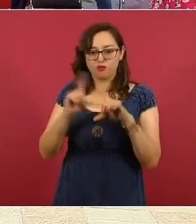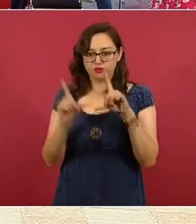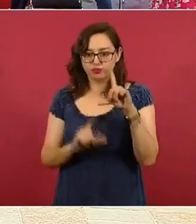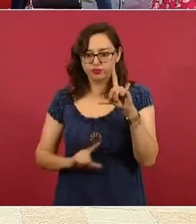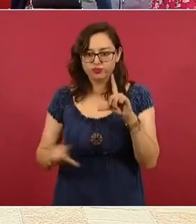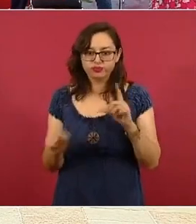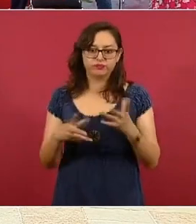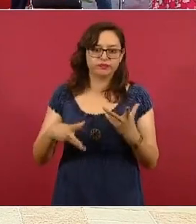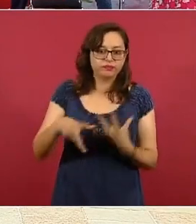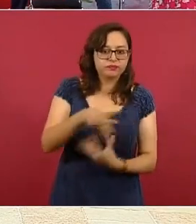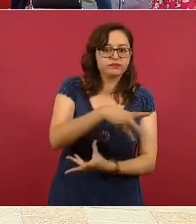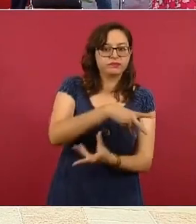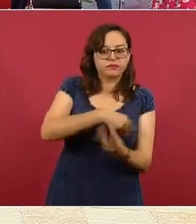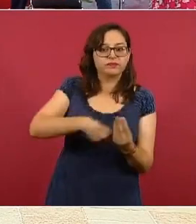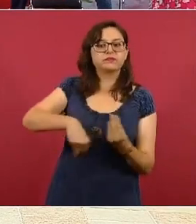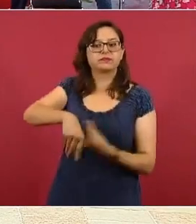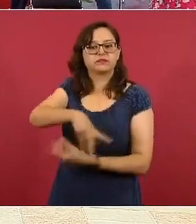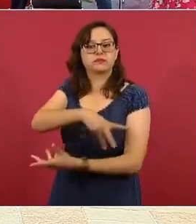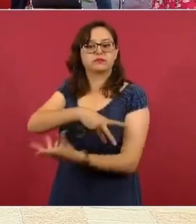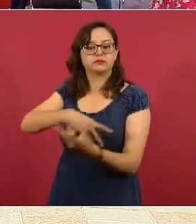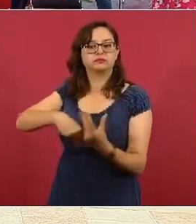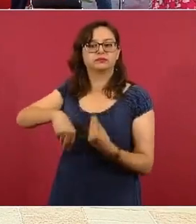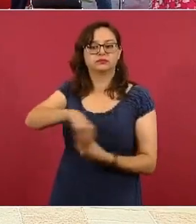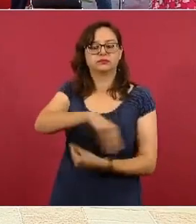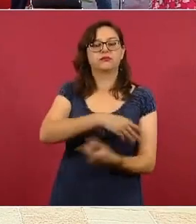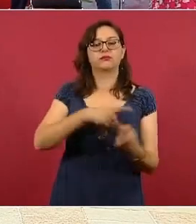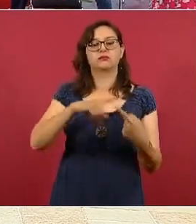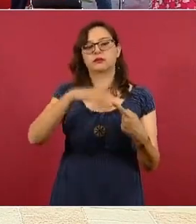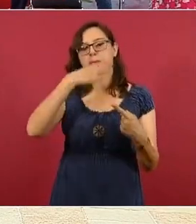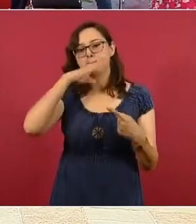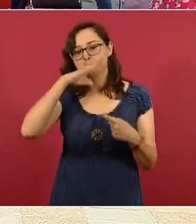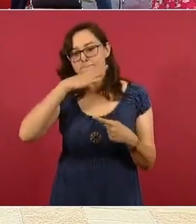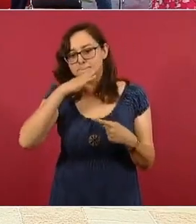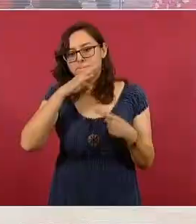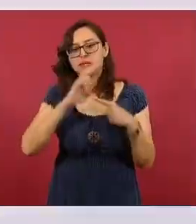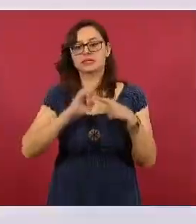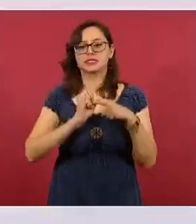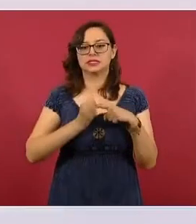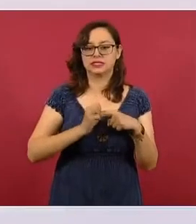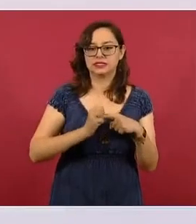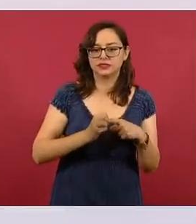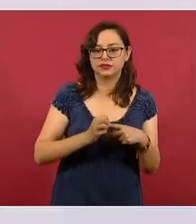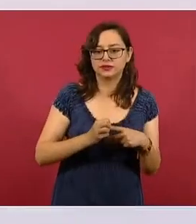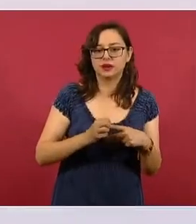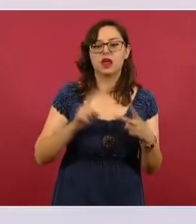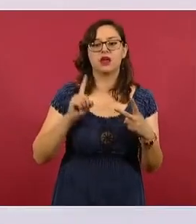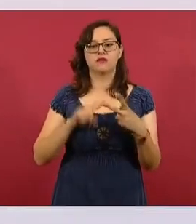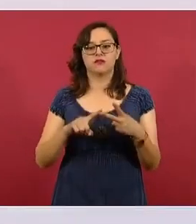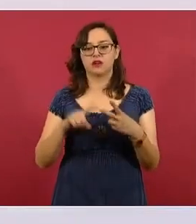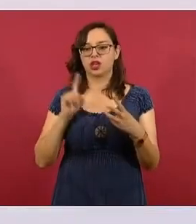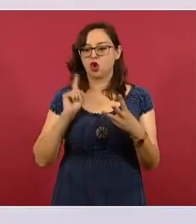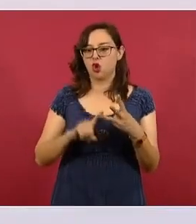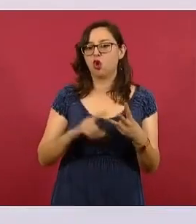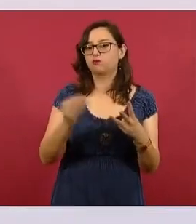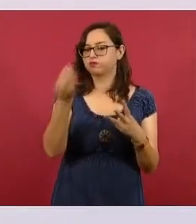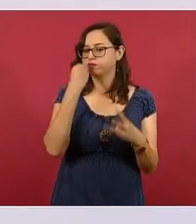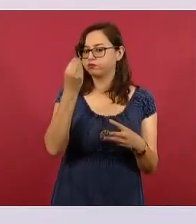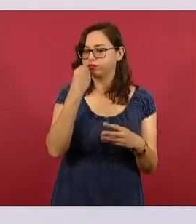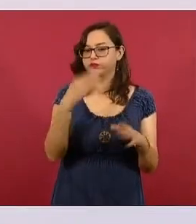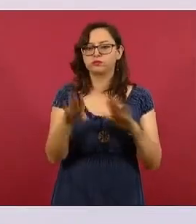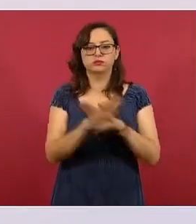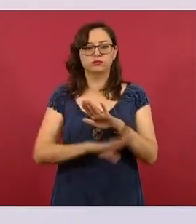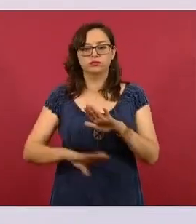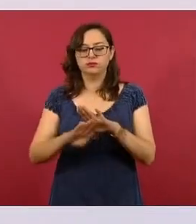y producir maíz, frijol, los alimentos básicos.